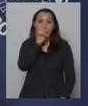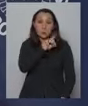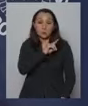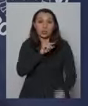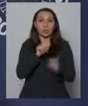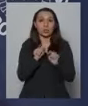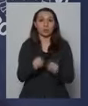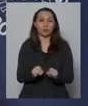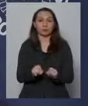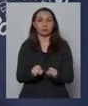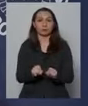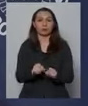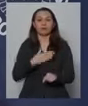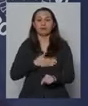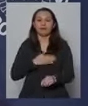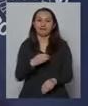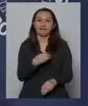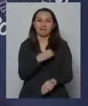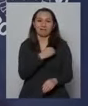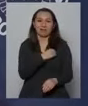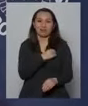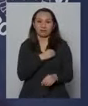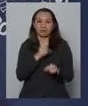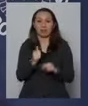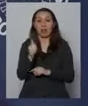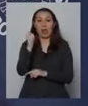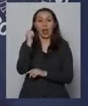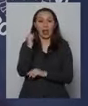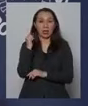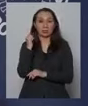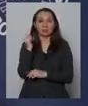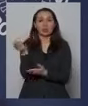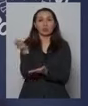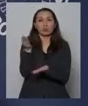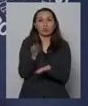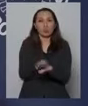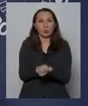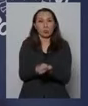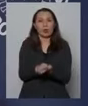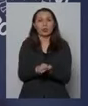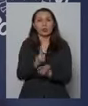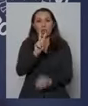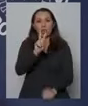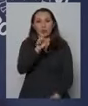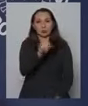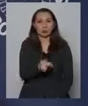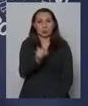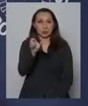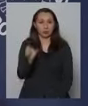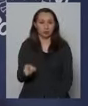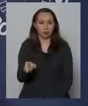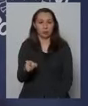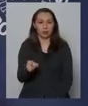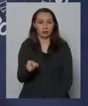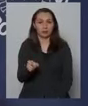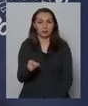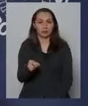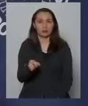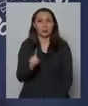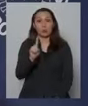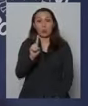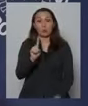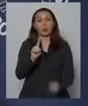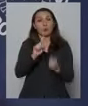Finalmente, queremos lamentar en el día de ayer el fallecimiento de dos personas.